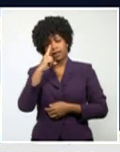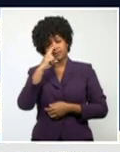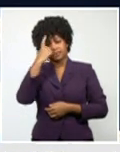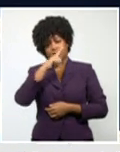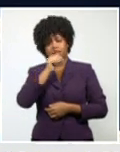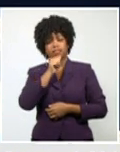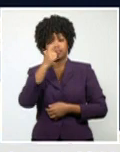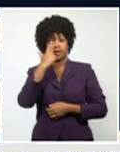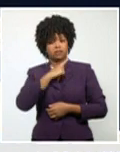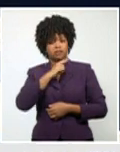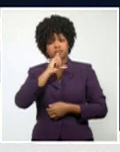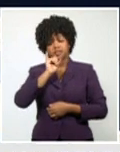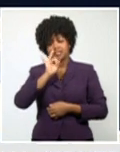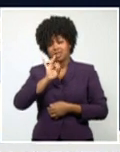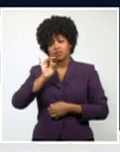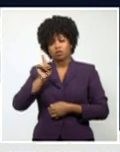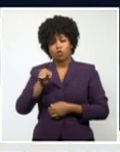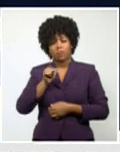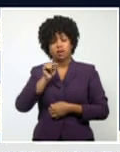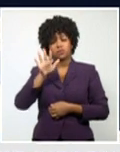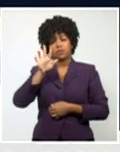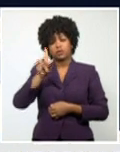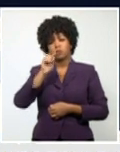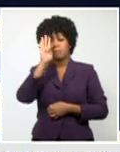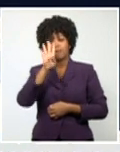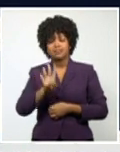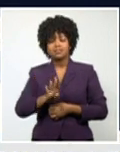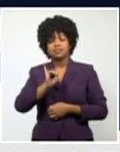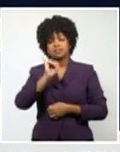7,51, Brasil 6,69, Estados Unidos